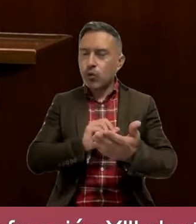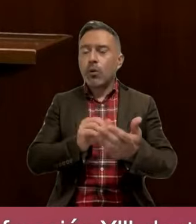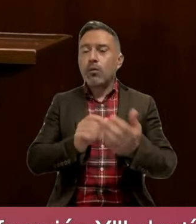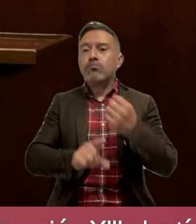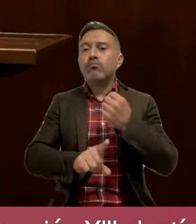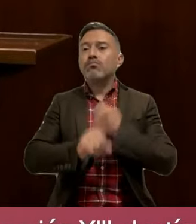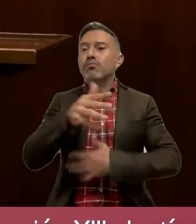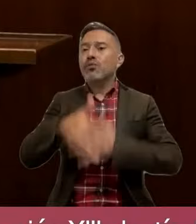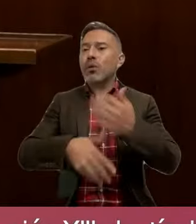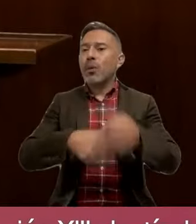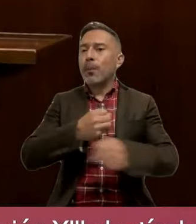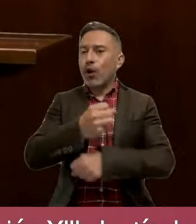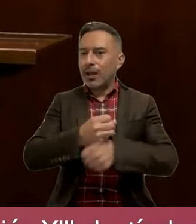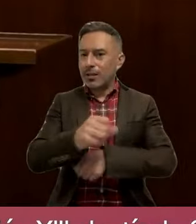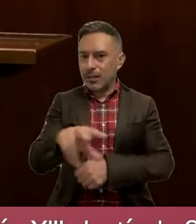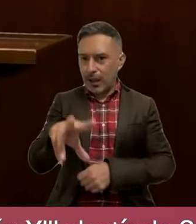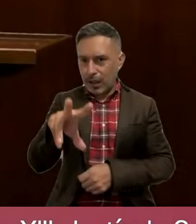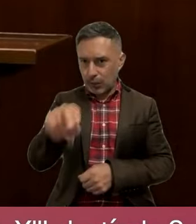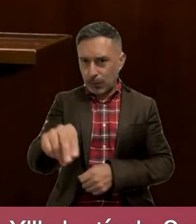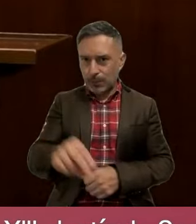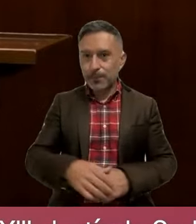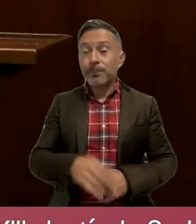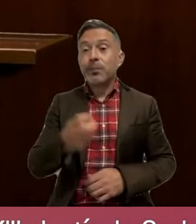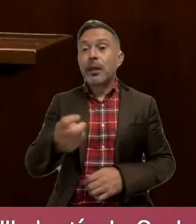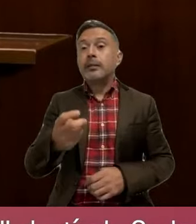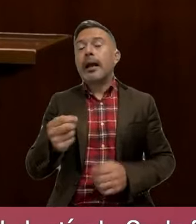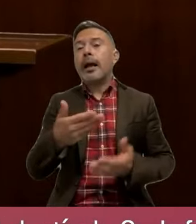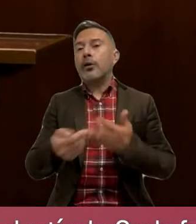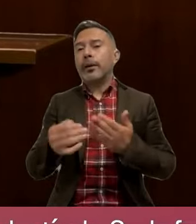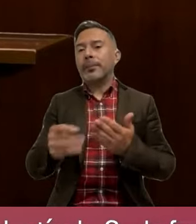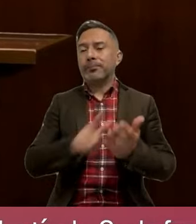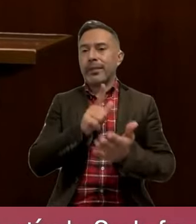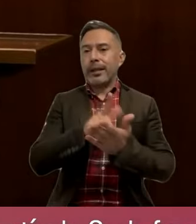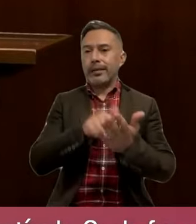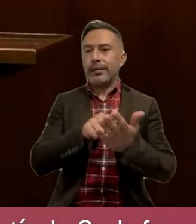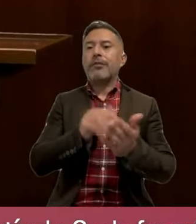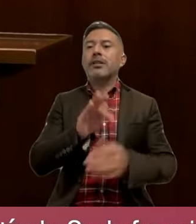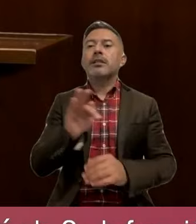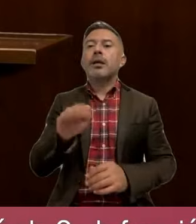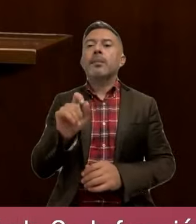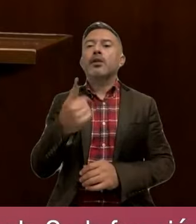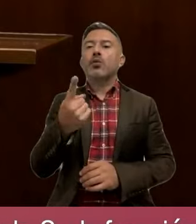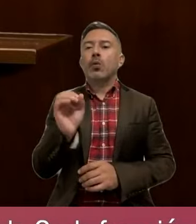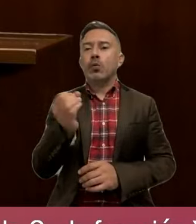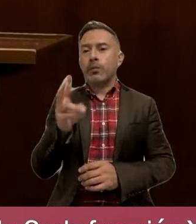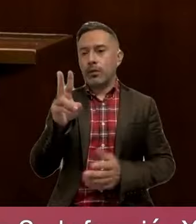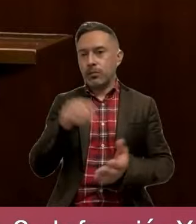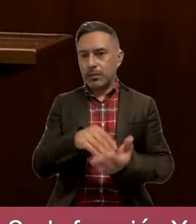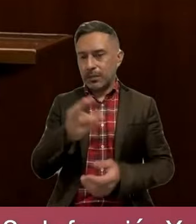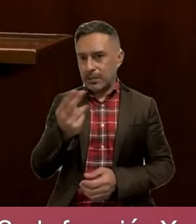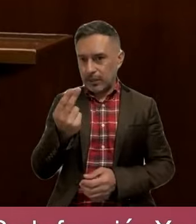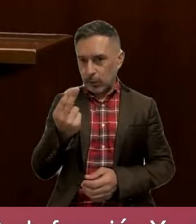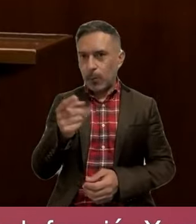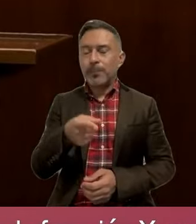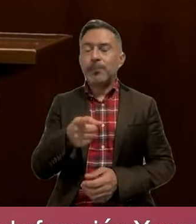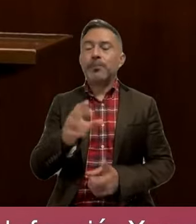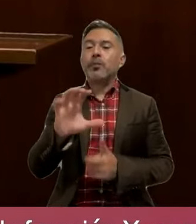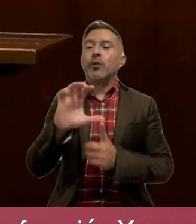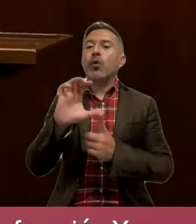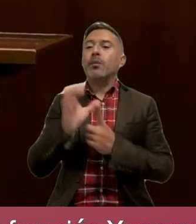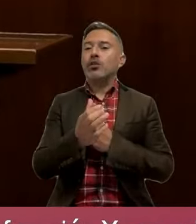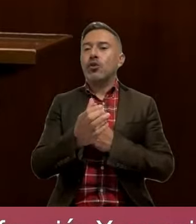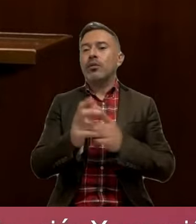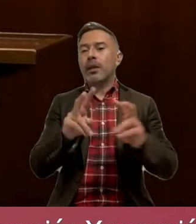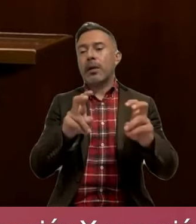En observancia del proceso legislativo aplicable, el 21 de octubre del 2025, la Comisión Legislativa de